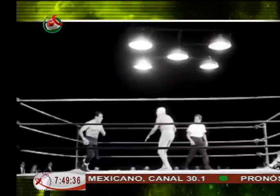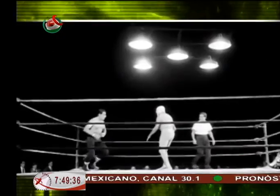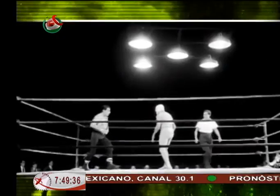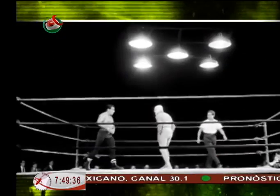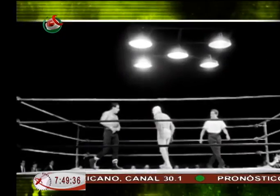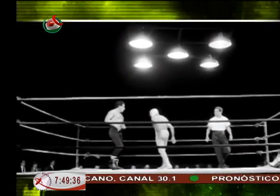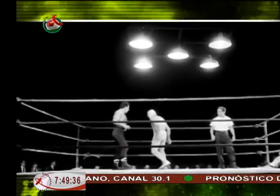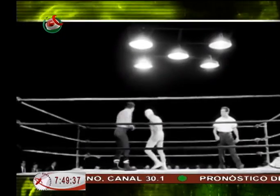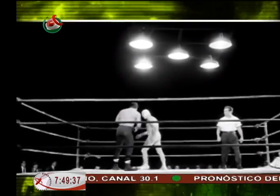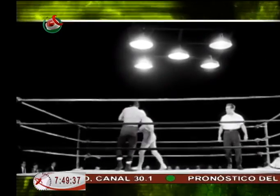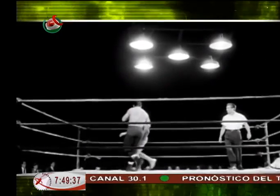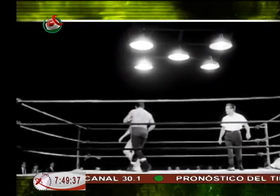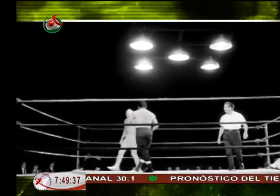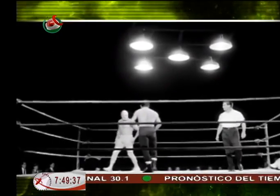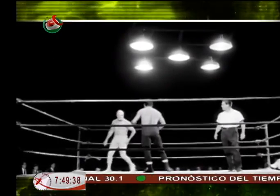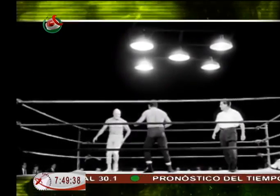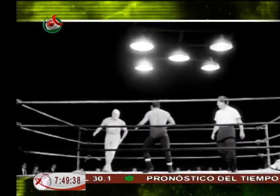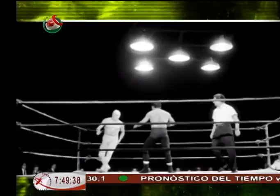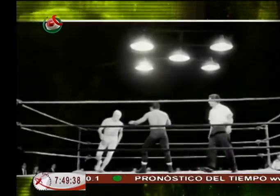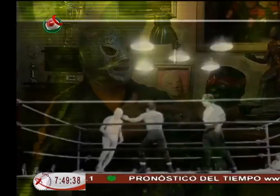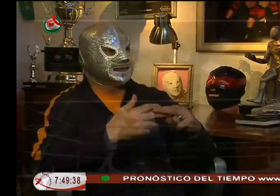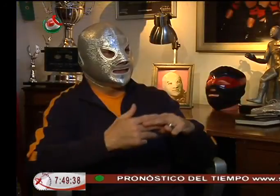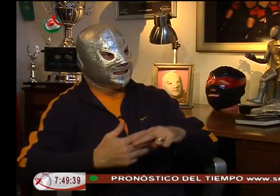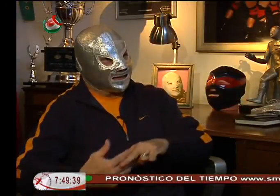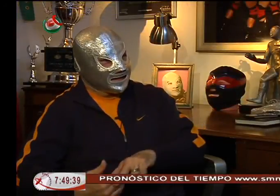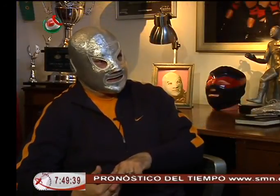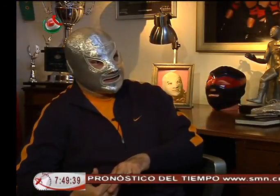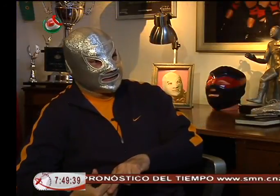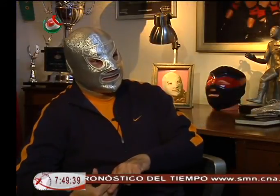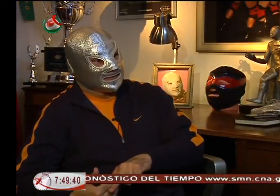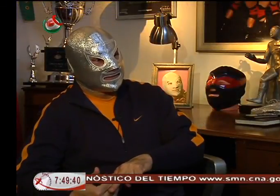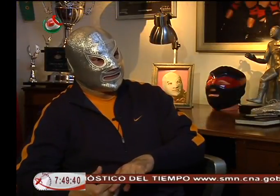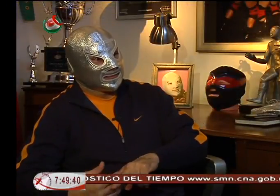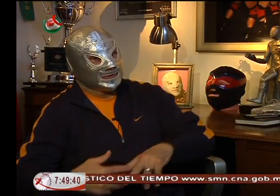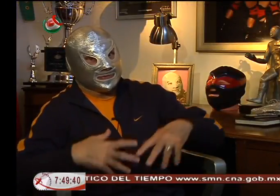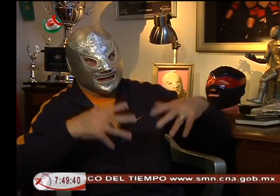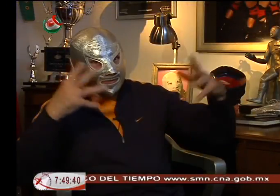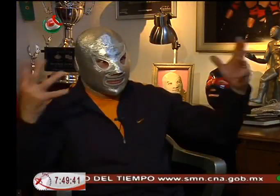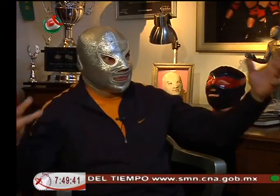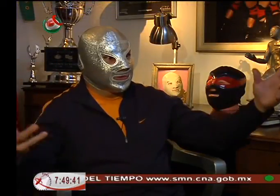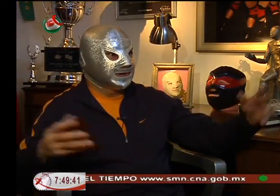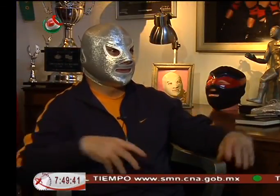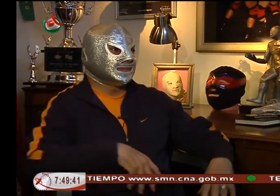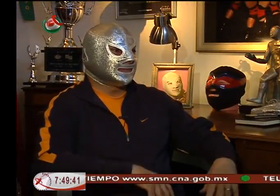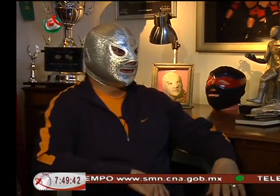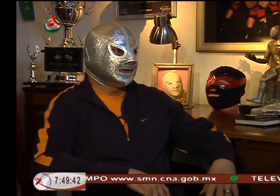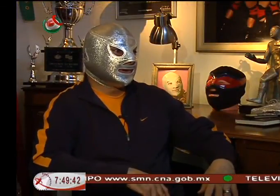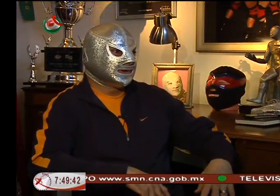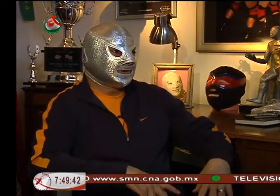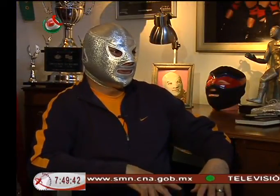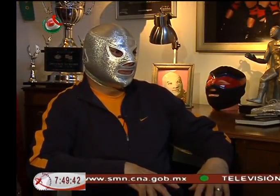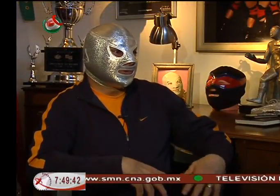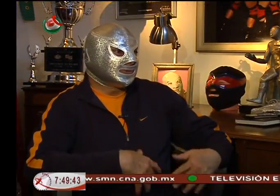Y cuando vi que, o sea, entendí que el santo era mi papá, pues fue algo muy